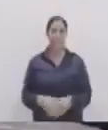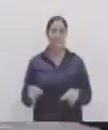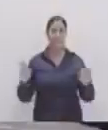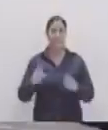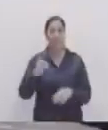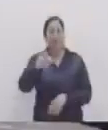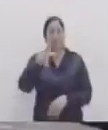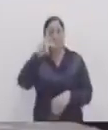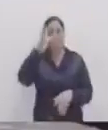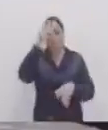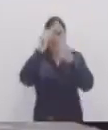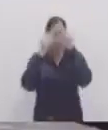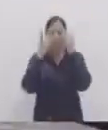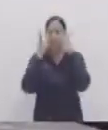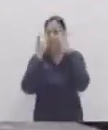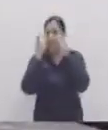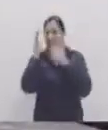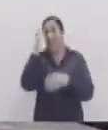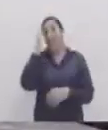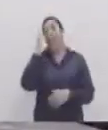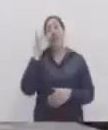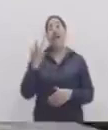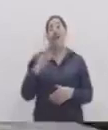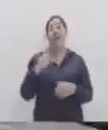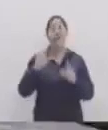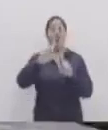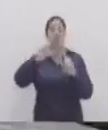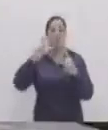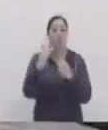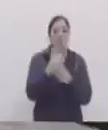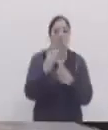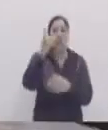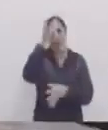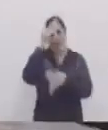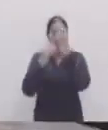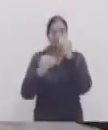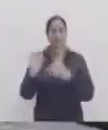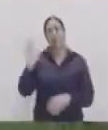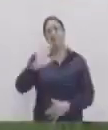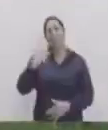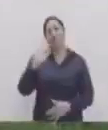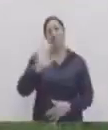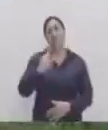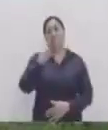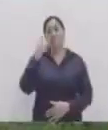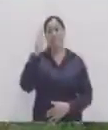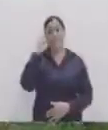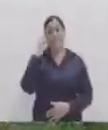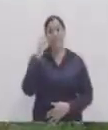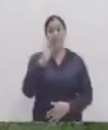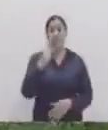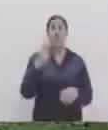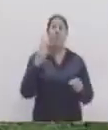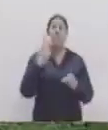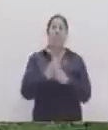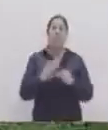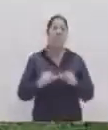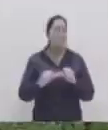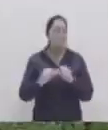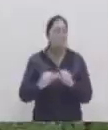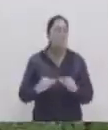lo practicamos. Conozcamos más sobre las culturas. Tami, hasta pronto.